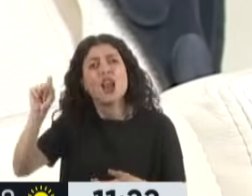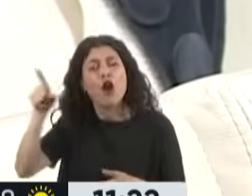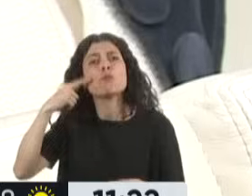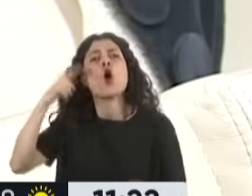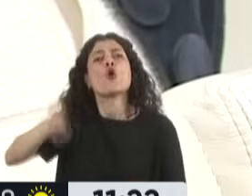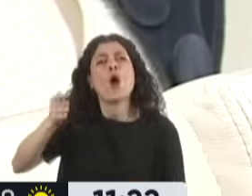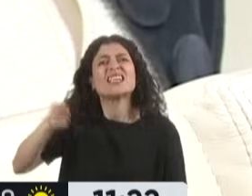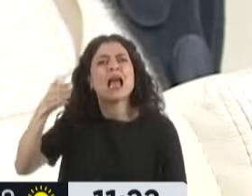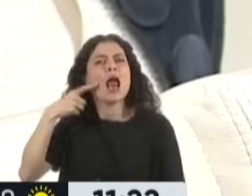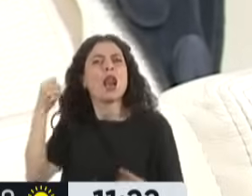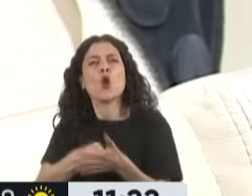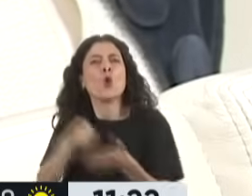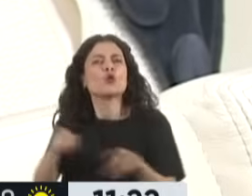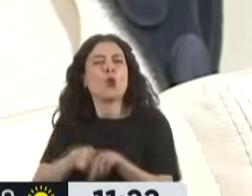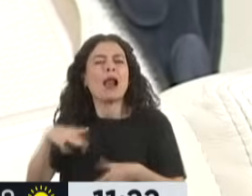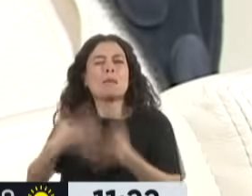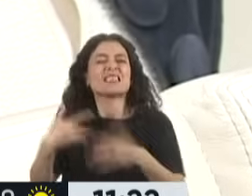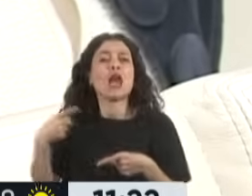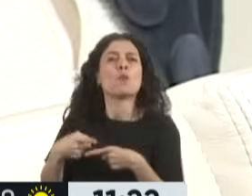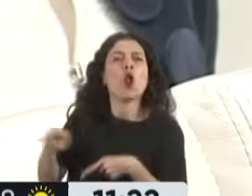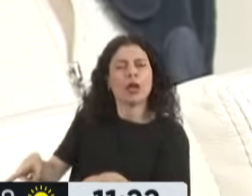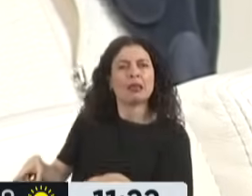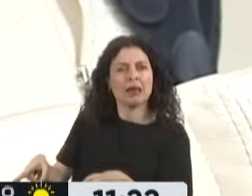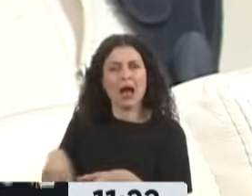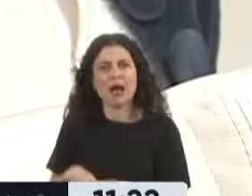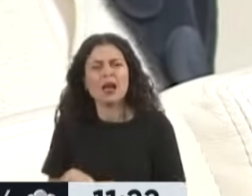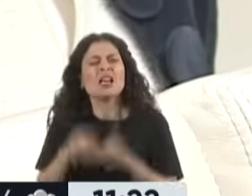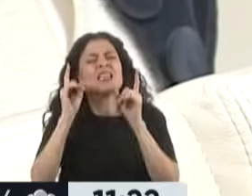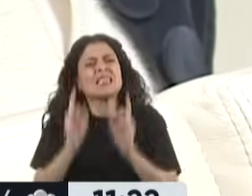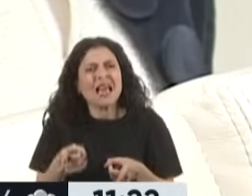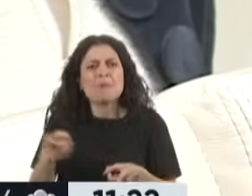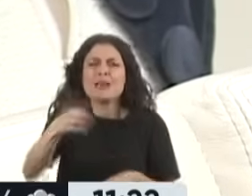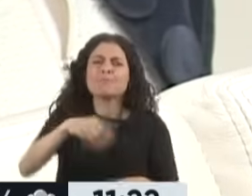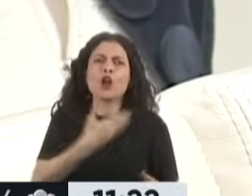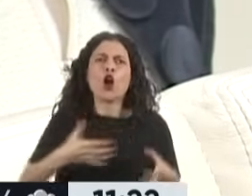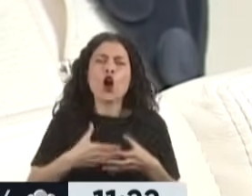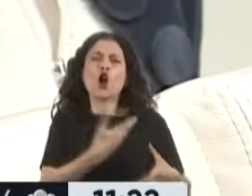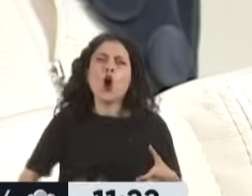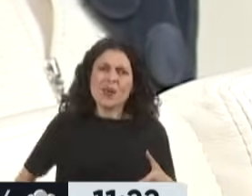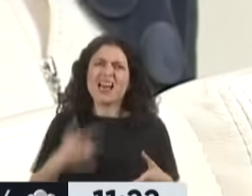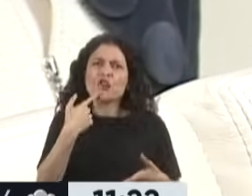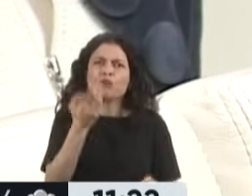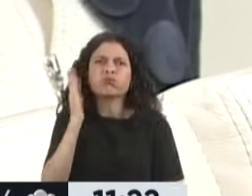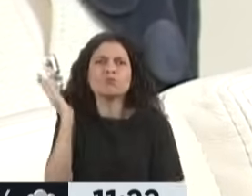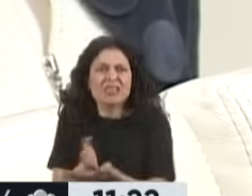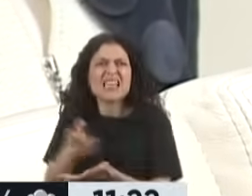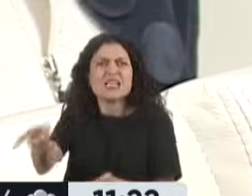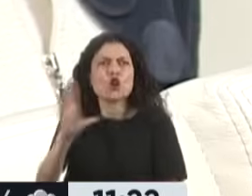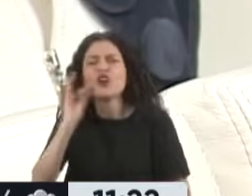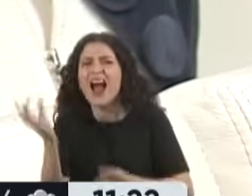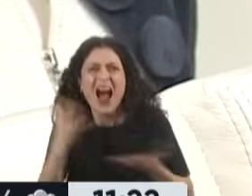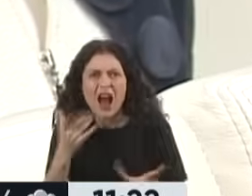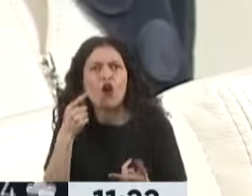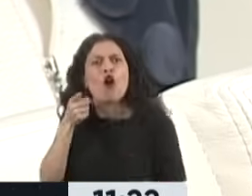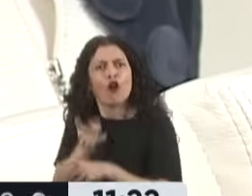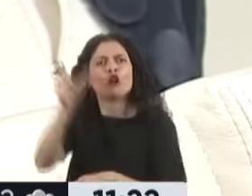de las decisiones que tomó en la causa de los alimentos. Y en la misma línea, si se evalúa algún tipo de sanción contra Gianni a raíz del fallo de la Cámara